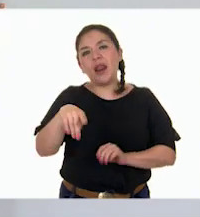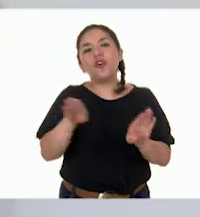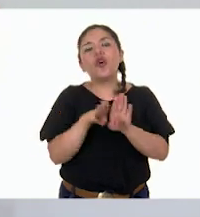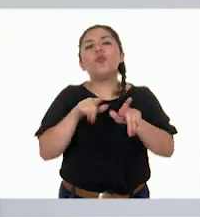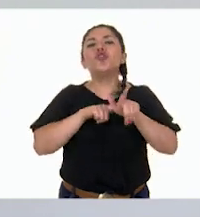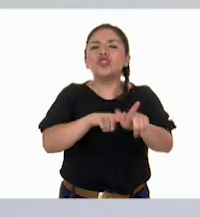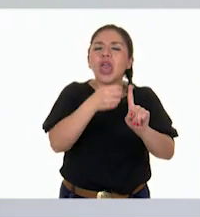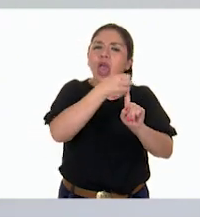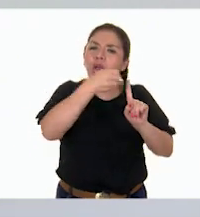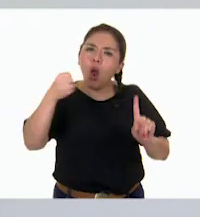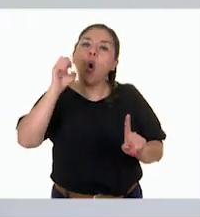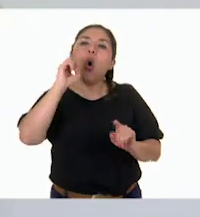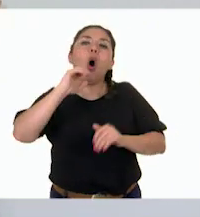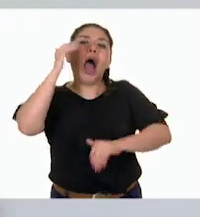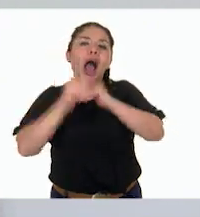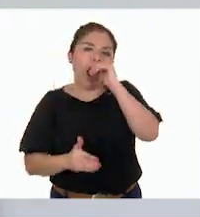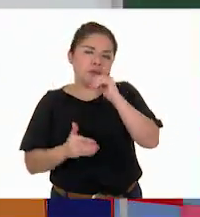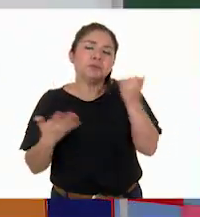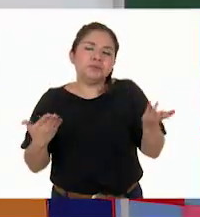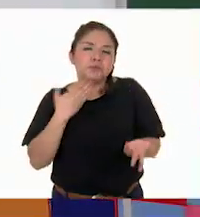darle continuidad. Exacto.